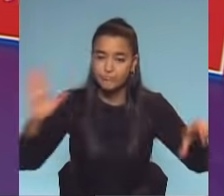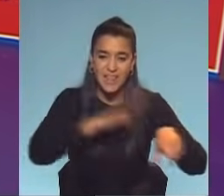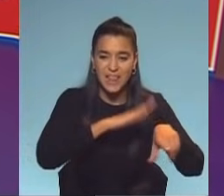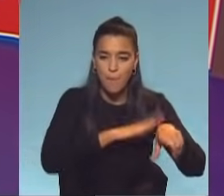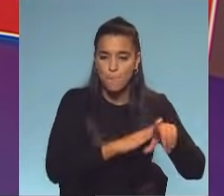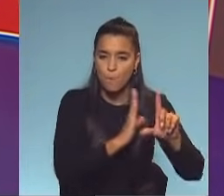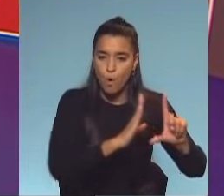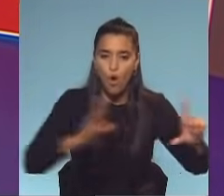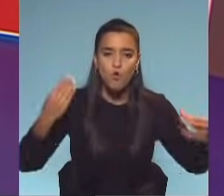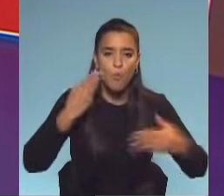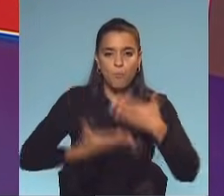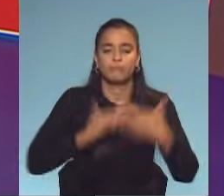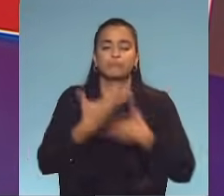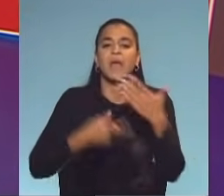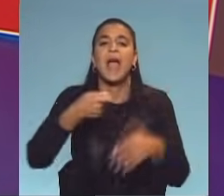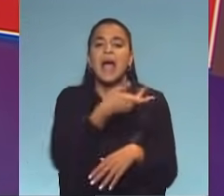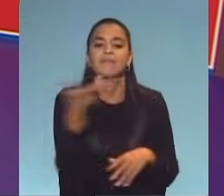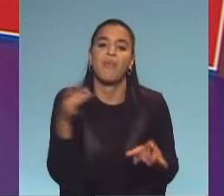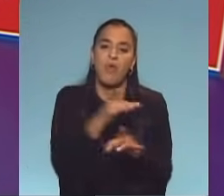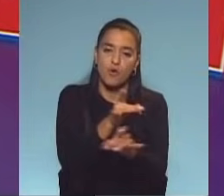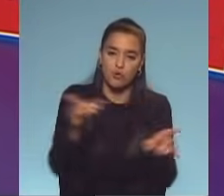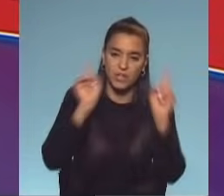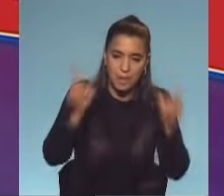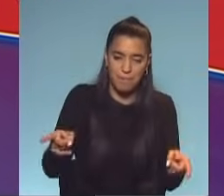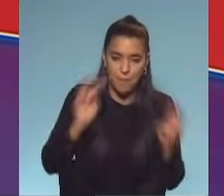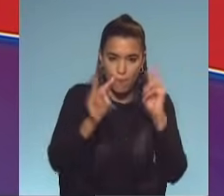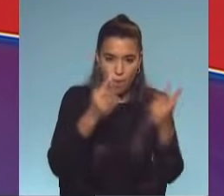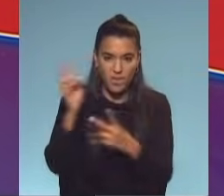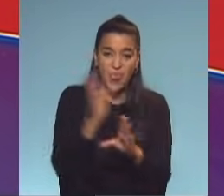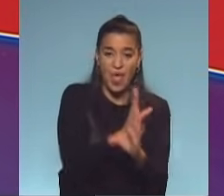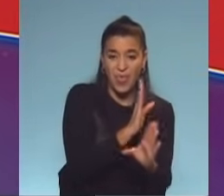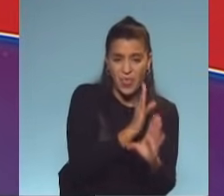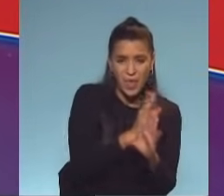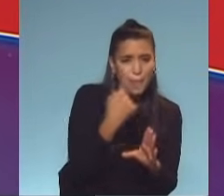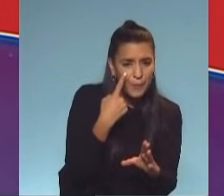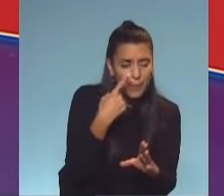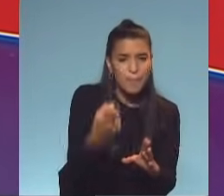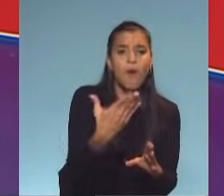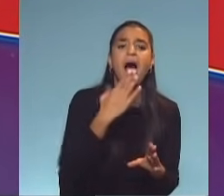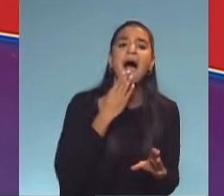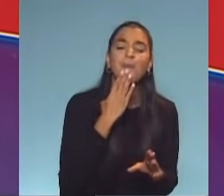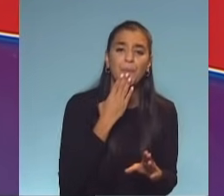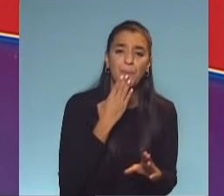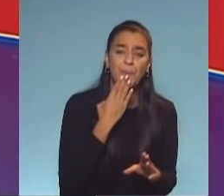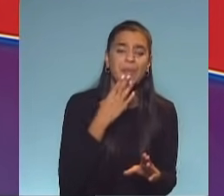lo que ha sido el desarrollo en la cantidad de contagios y de fallecidos. Desde, aquí vemos, abril del